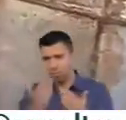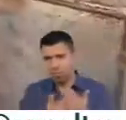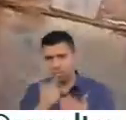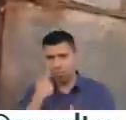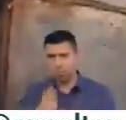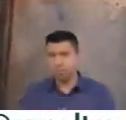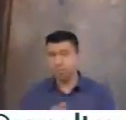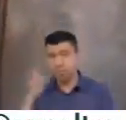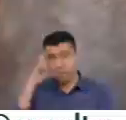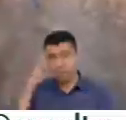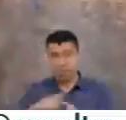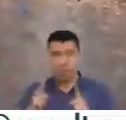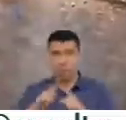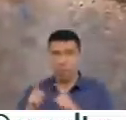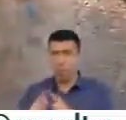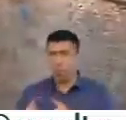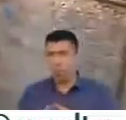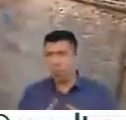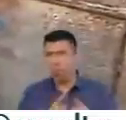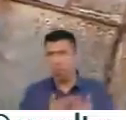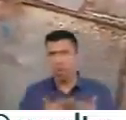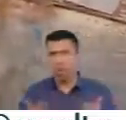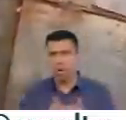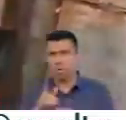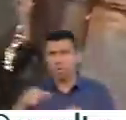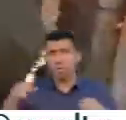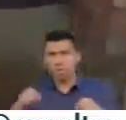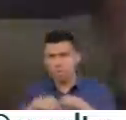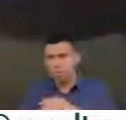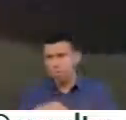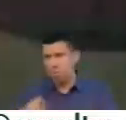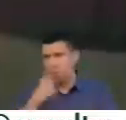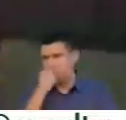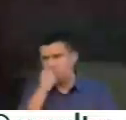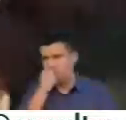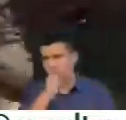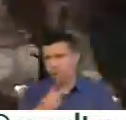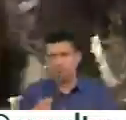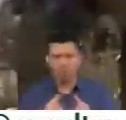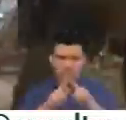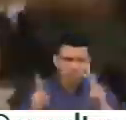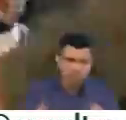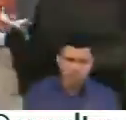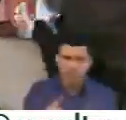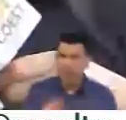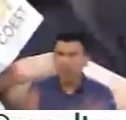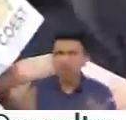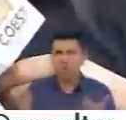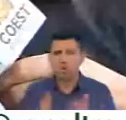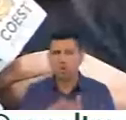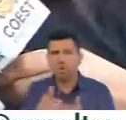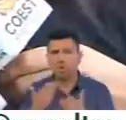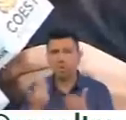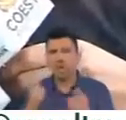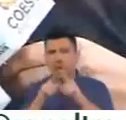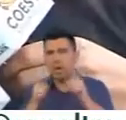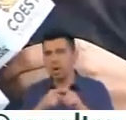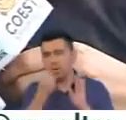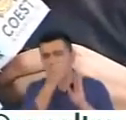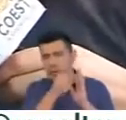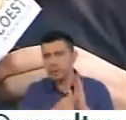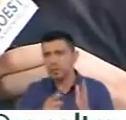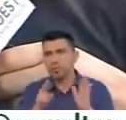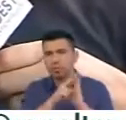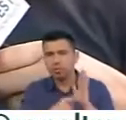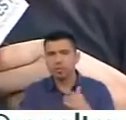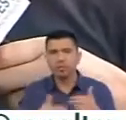Bueno, aquí hemos encontrado de todo, especialmente en el tema de motocicletas, motocicletas sin placas, motocicletas que no cumplen con los requisitos, que no cumplen con las